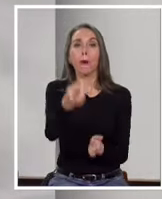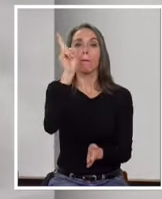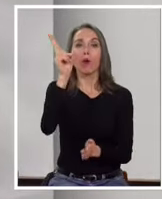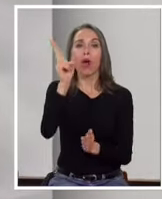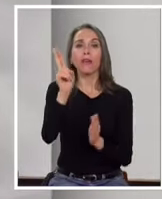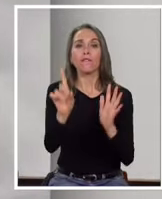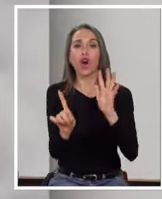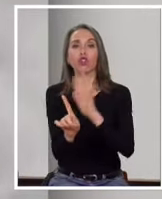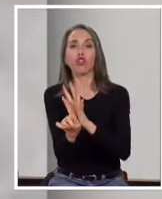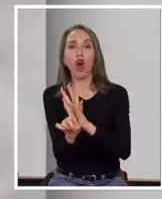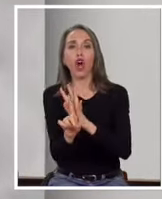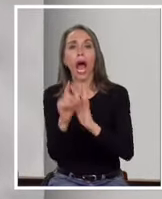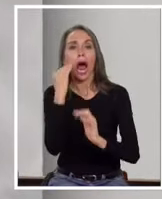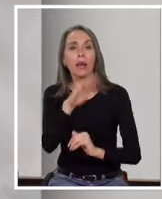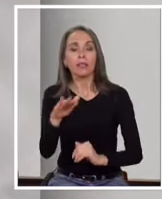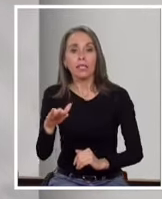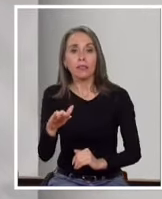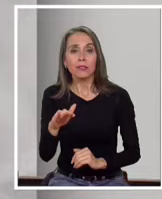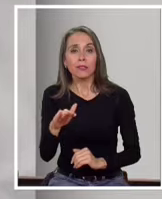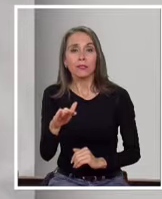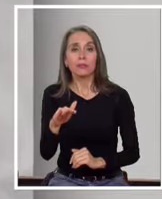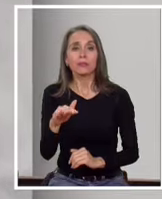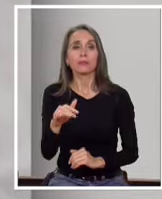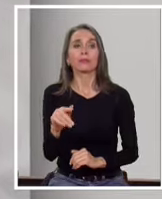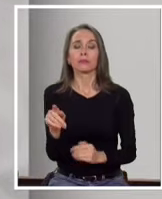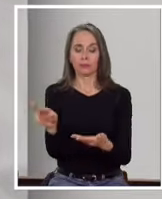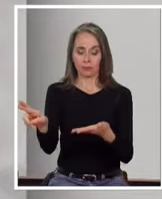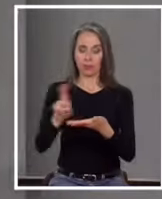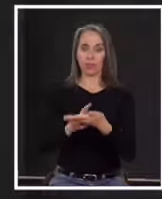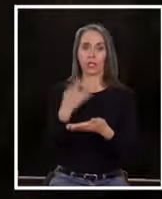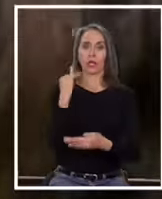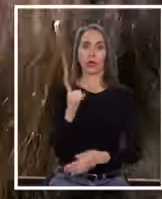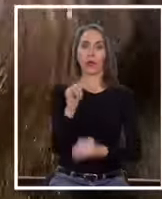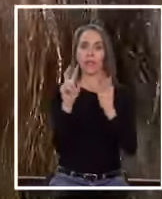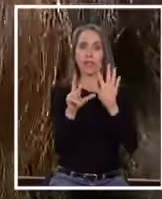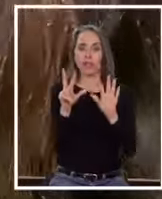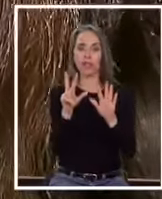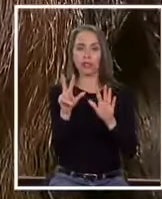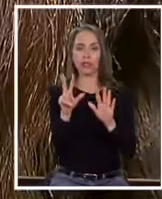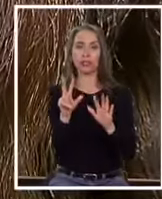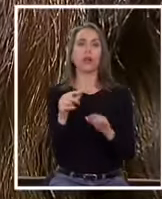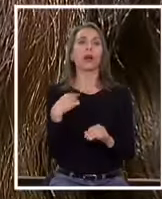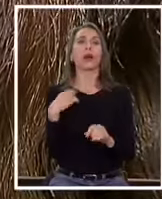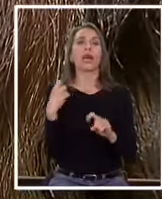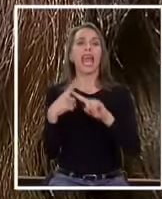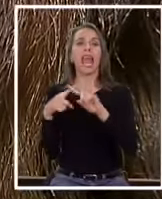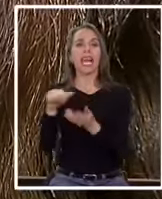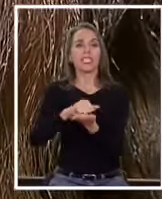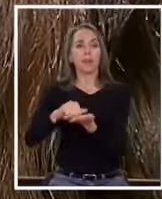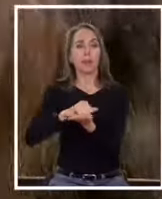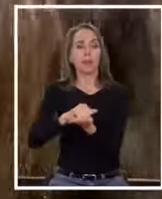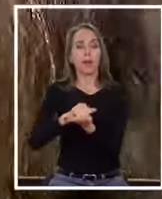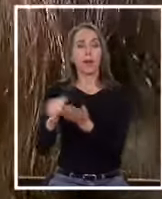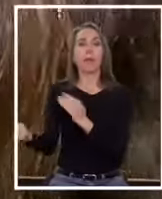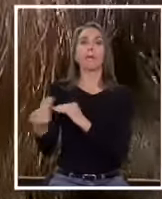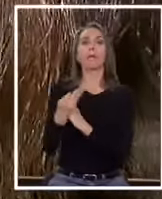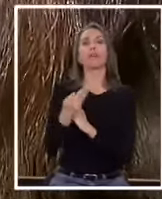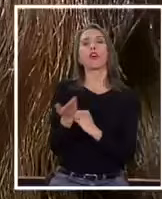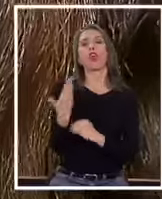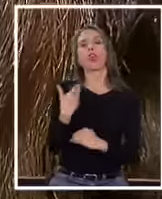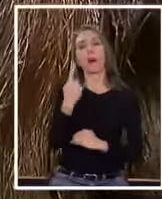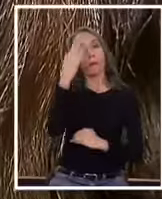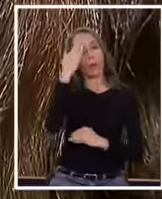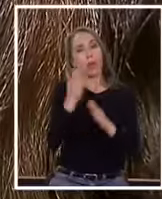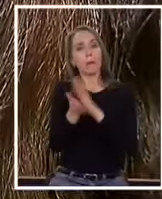prohibido tocar a los niños. Bueno, esto yo me di cuenta el jueves 18, en el día que mi ex asesora me pidió un día de